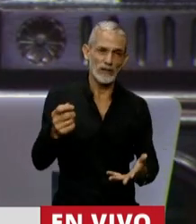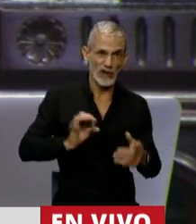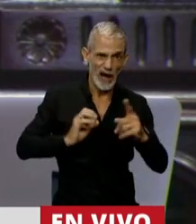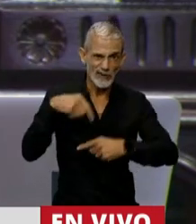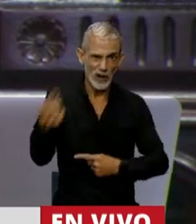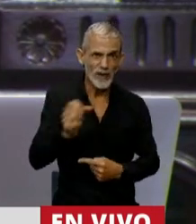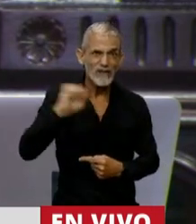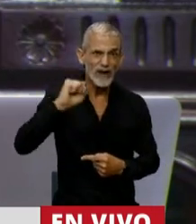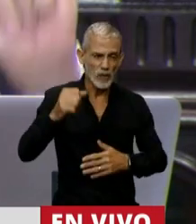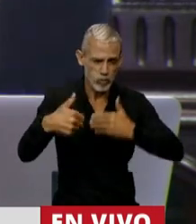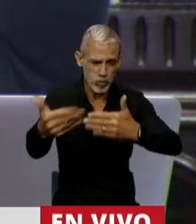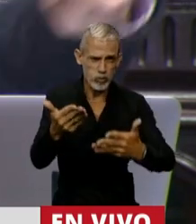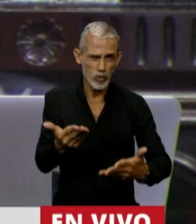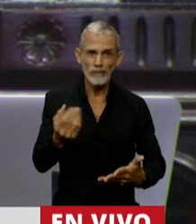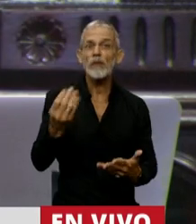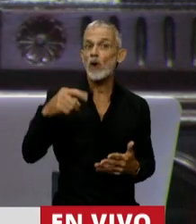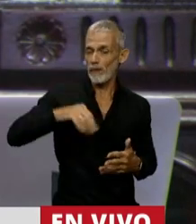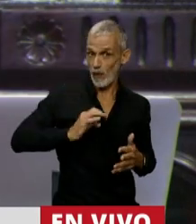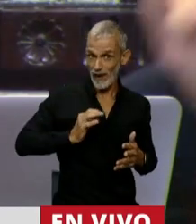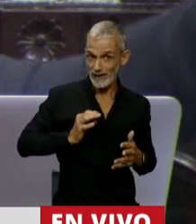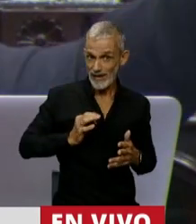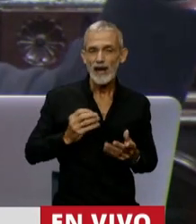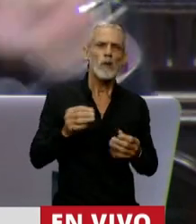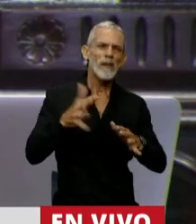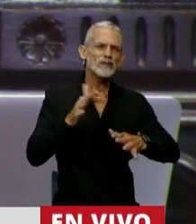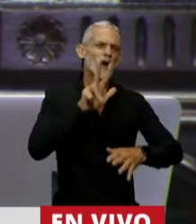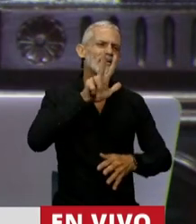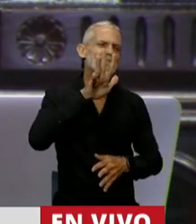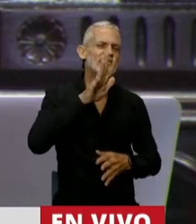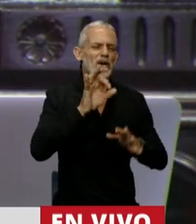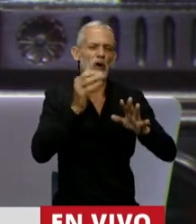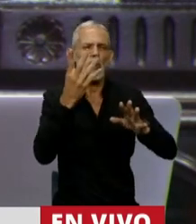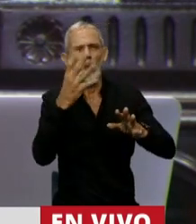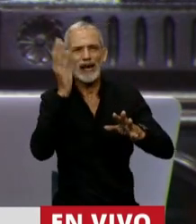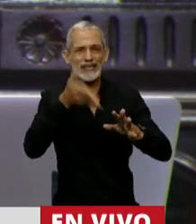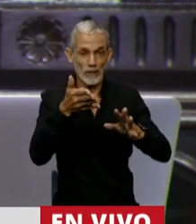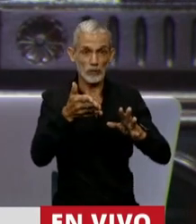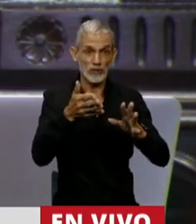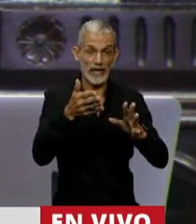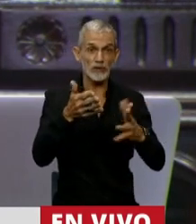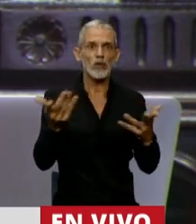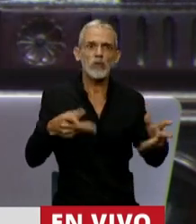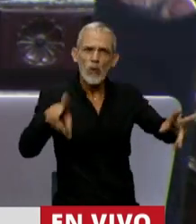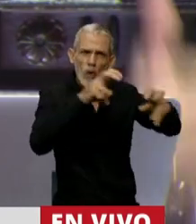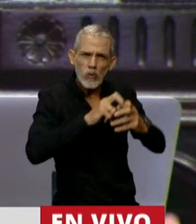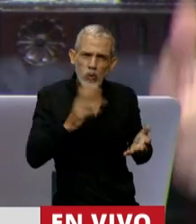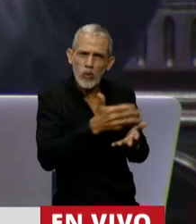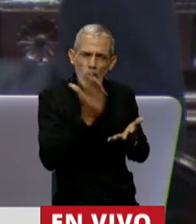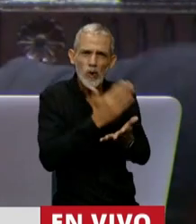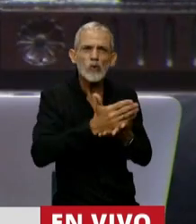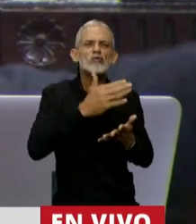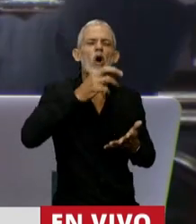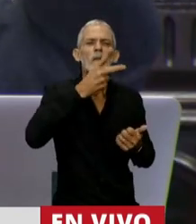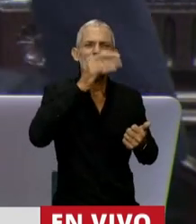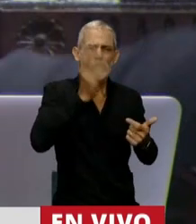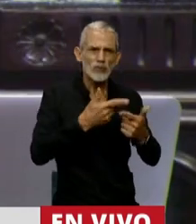la inflación se va a acelerar, porque este año va a terminar alrededor del 35-40% con una caída de 12 puntos del PBI, congelamientos